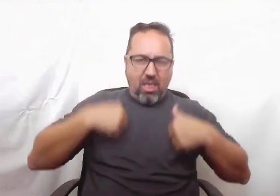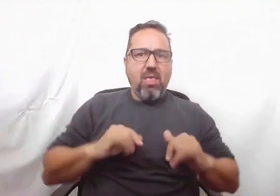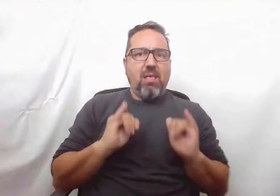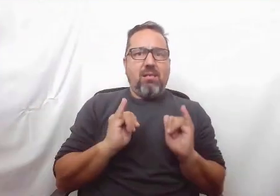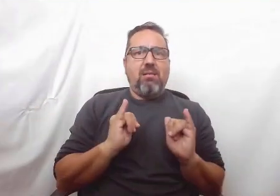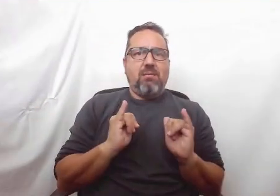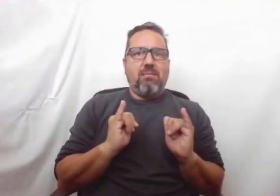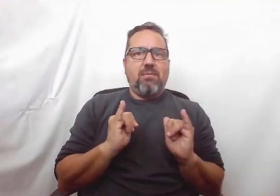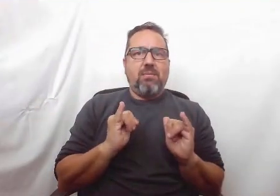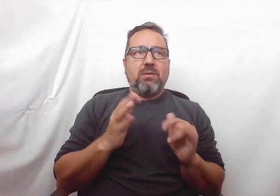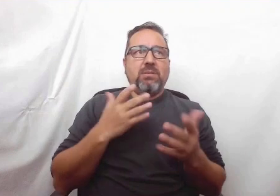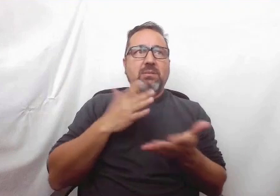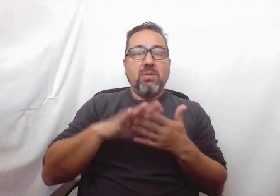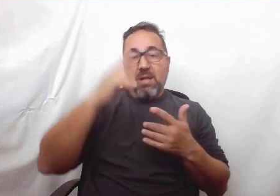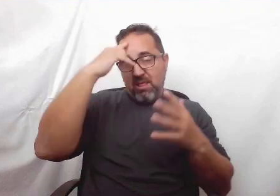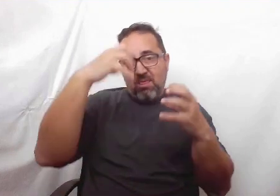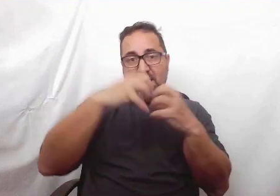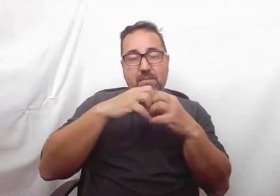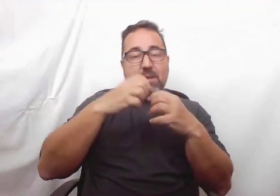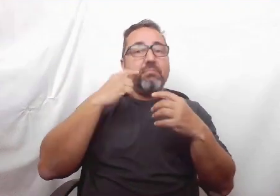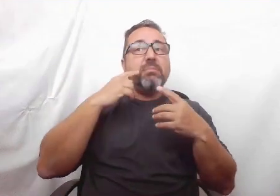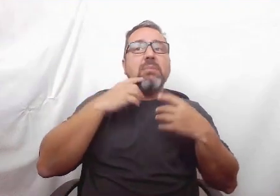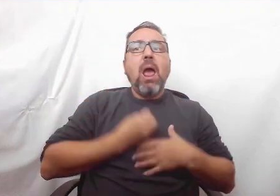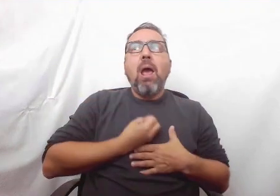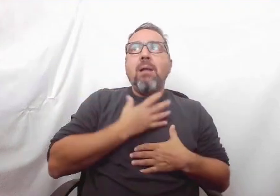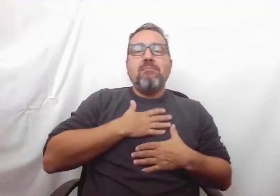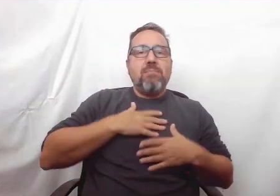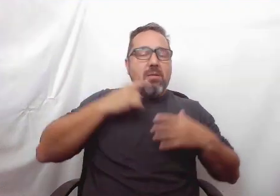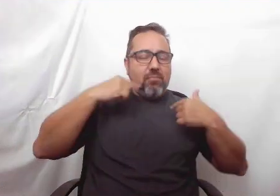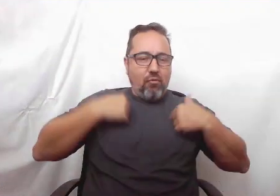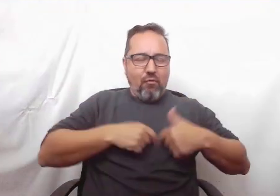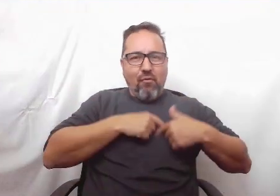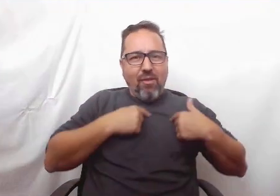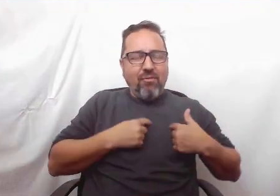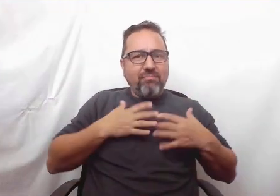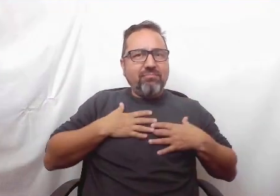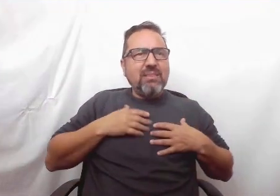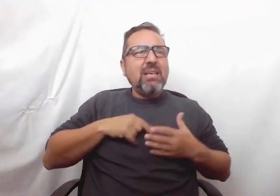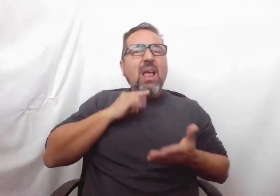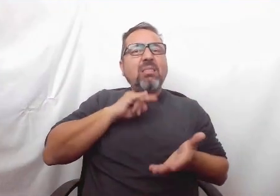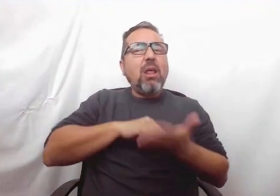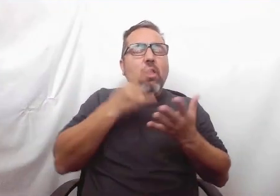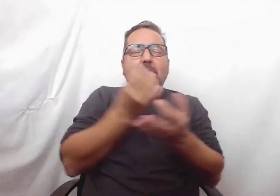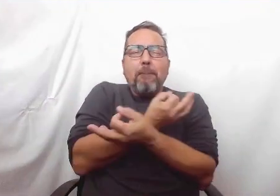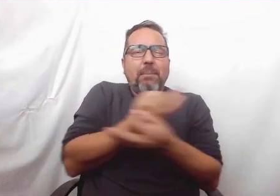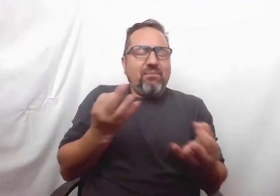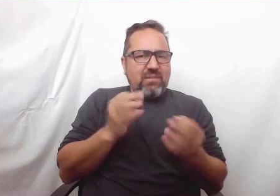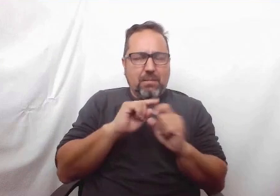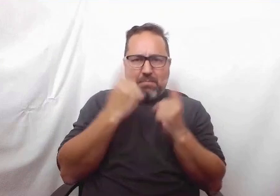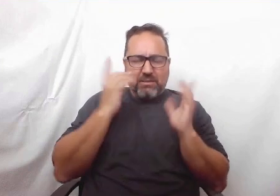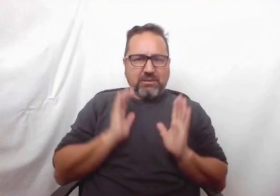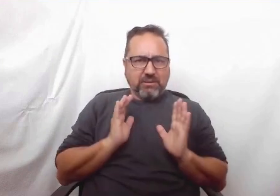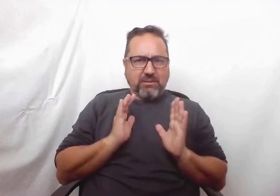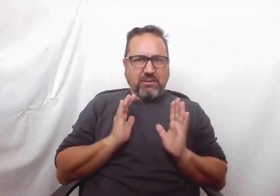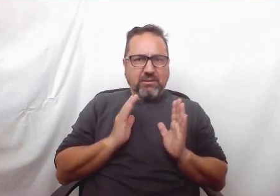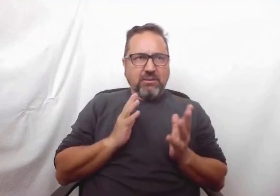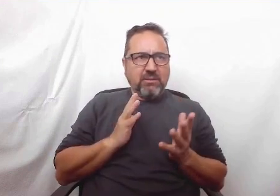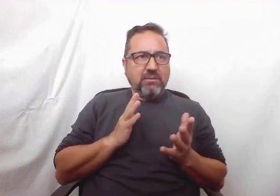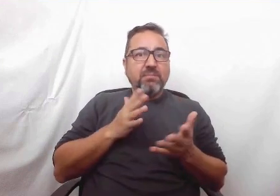es nuestro cerebro, nuestra alma, nuestro corazón, nuestro cuerpo. Es la tecnología más perfecta que existe. De hecho, que todo